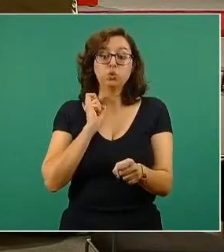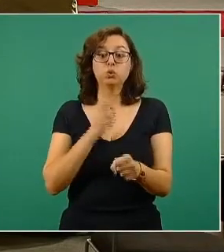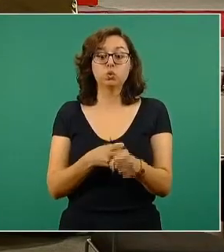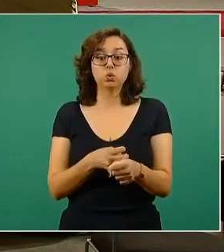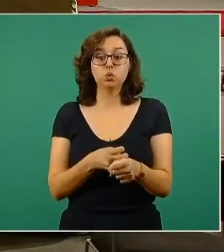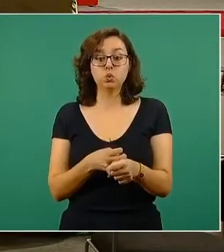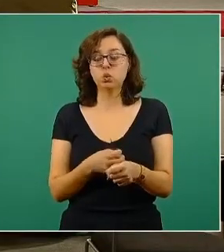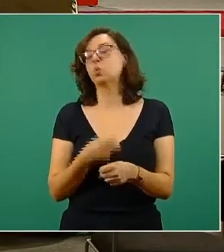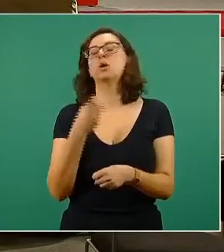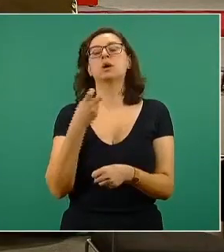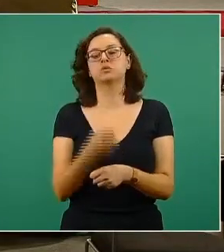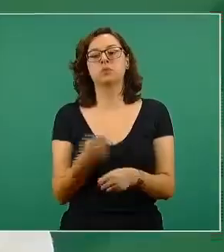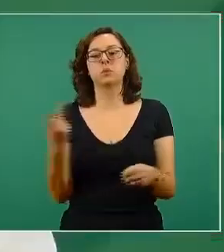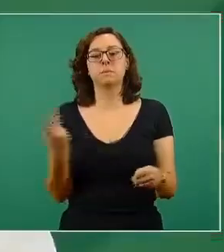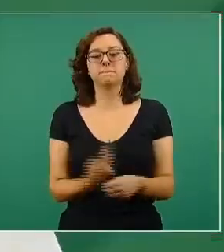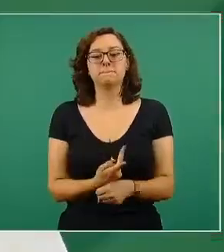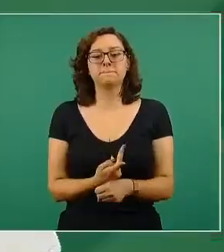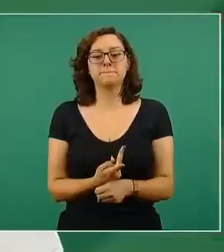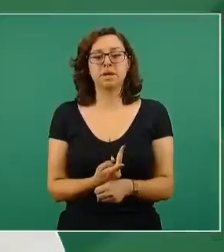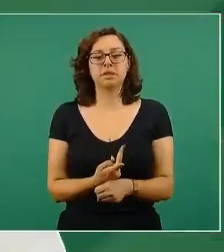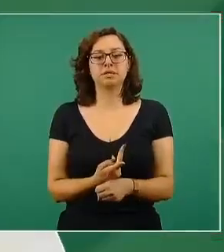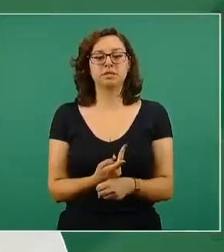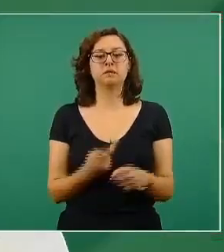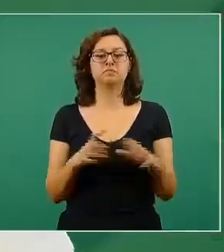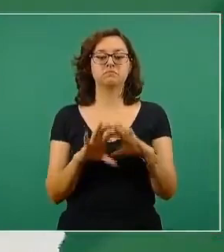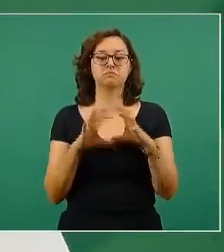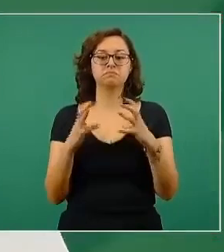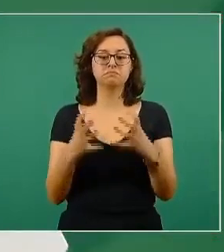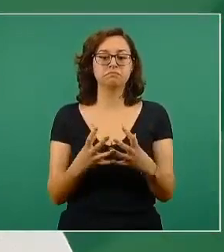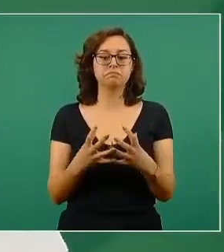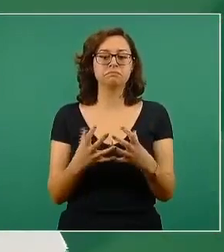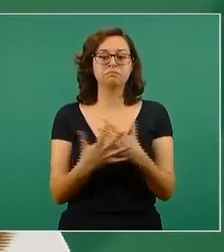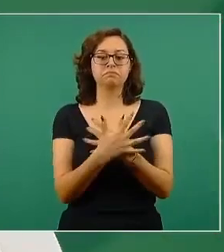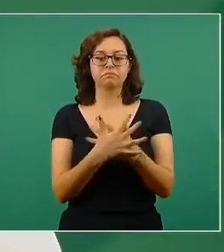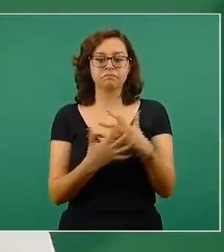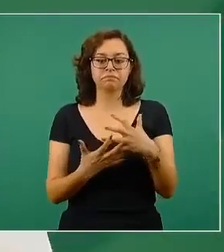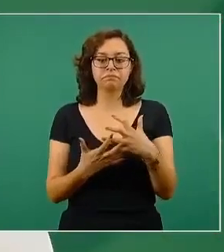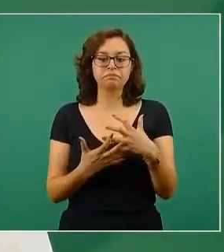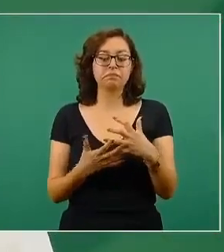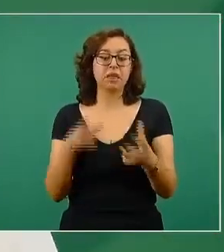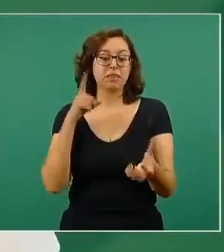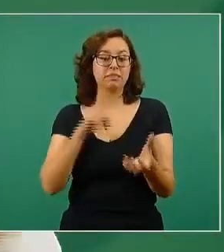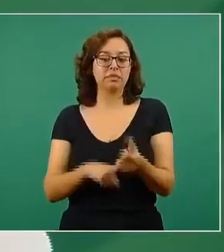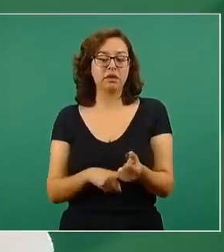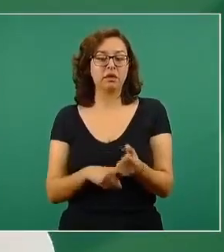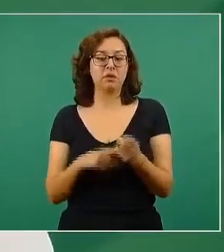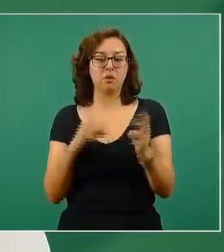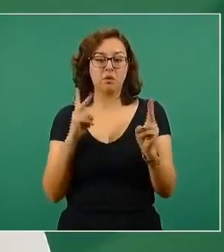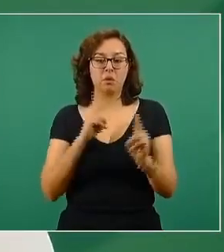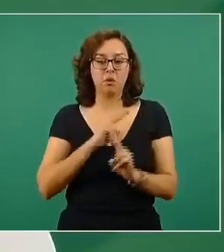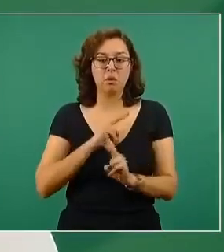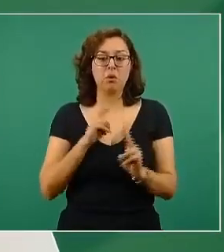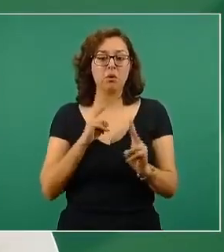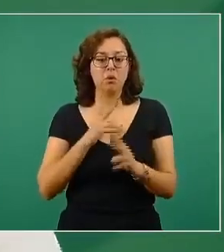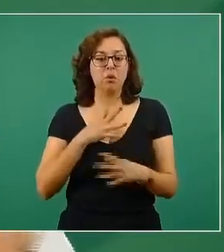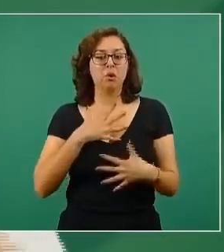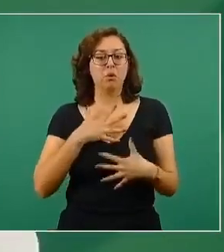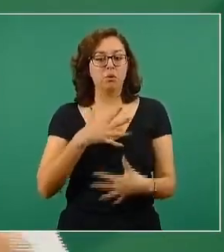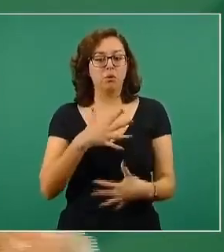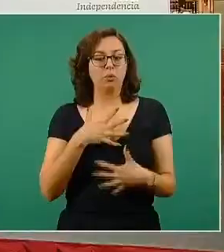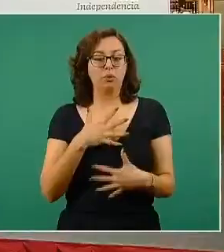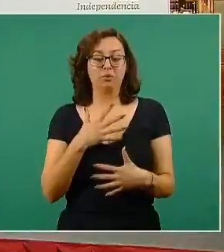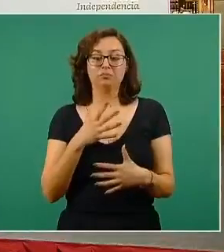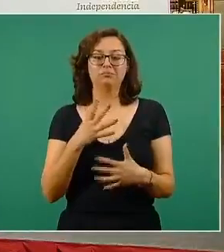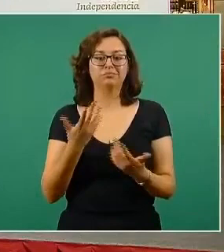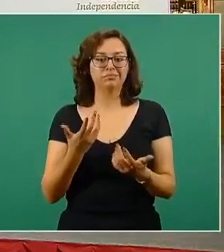esas cicatrices fibrosas, esa red interna en el parénquima pulmonar, en el tejido pulmonar, le